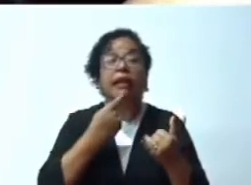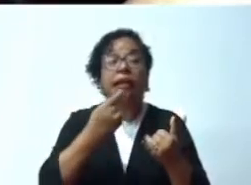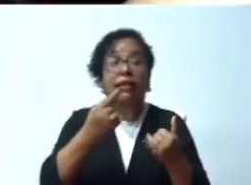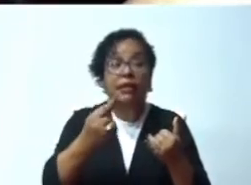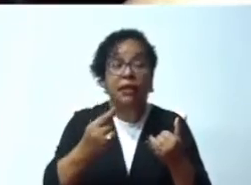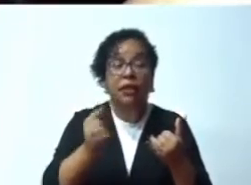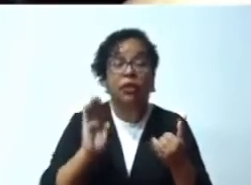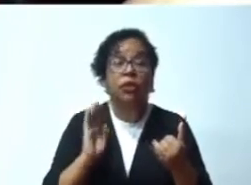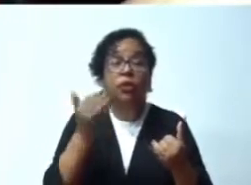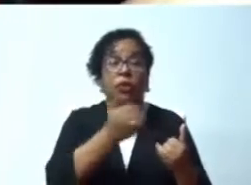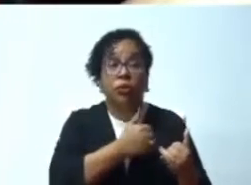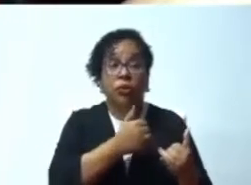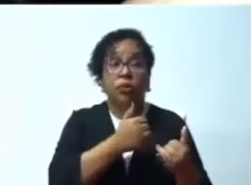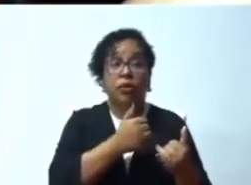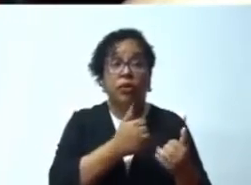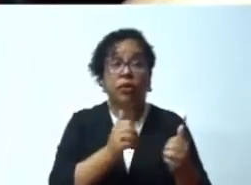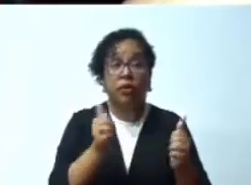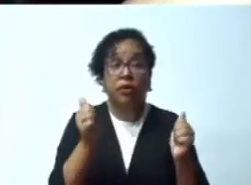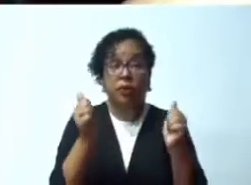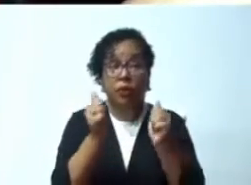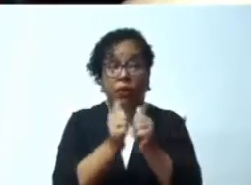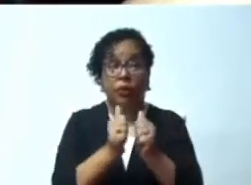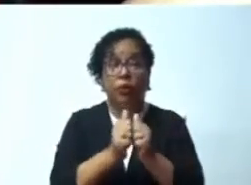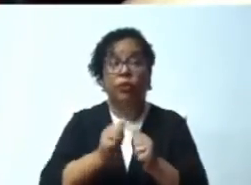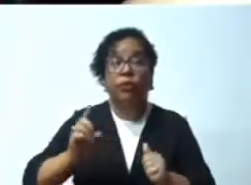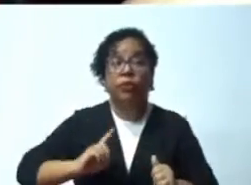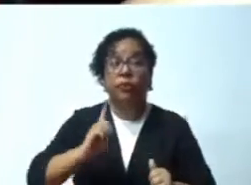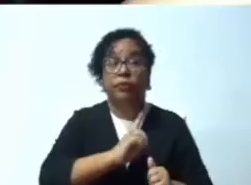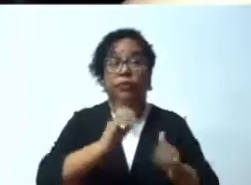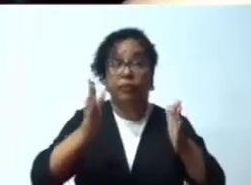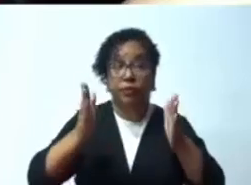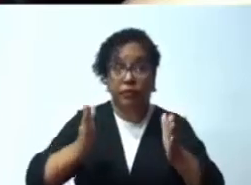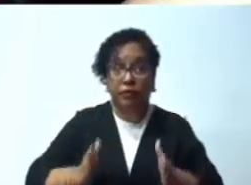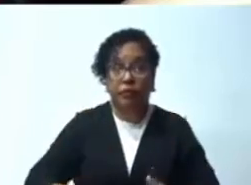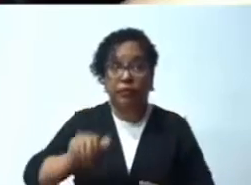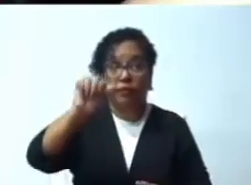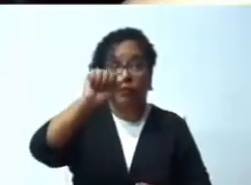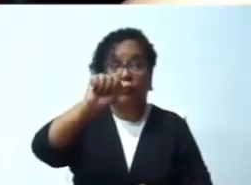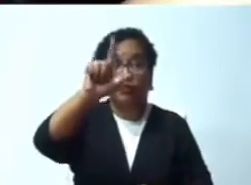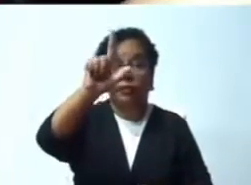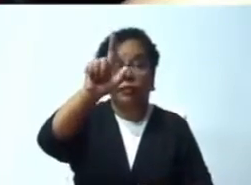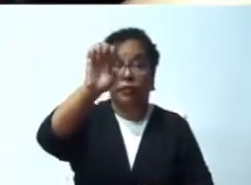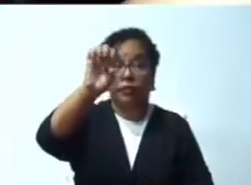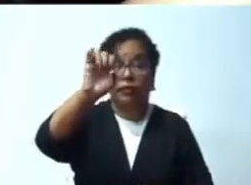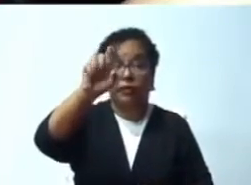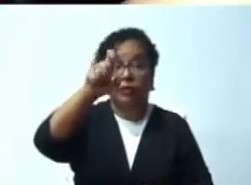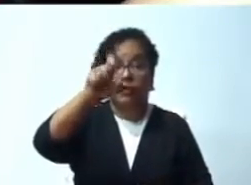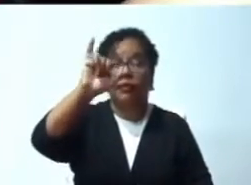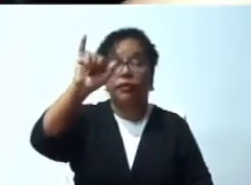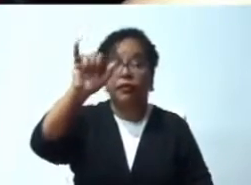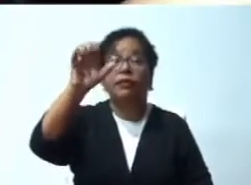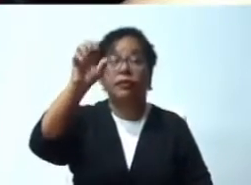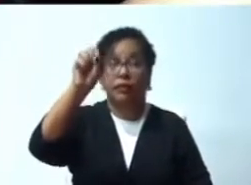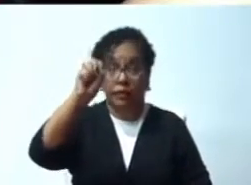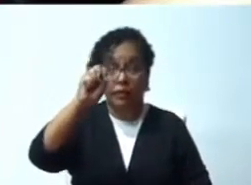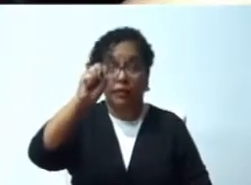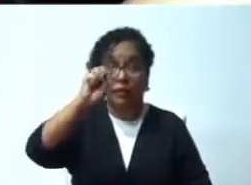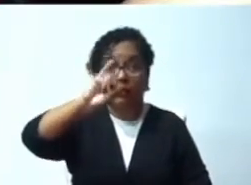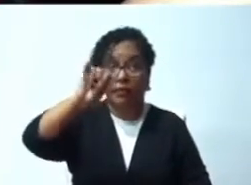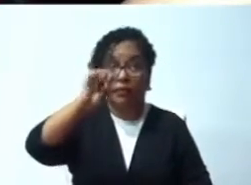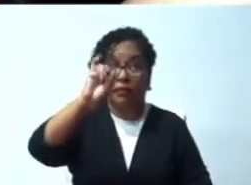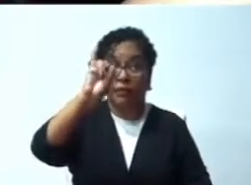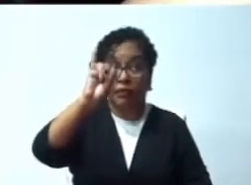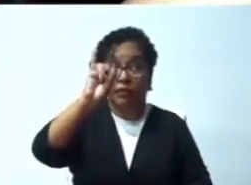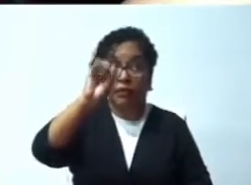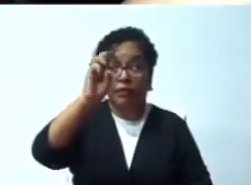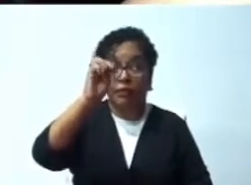Jiménez, que se quiere robar el solar. No, Alexis Jiménez está defendiendo ese solar, como también Heriberto Aracena. Y